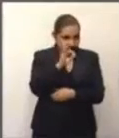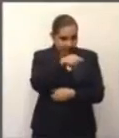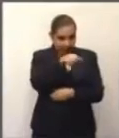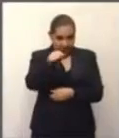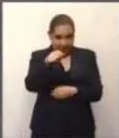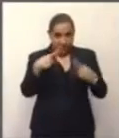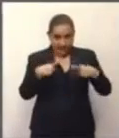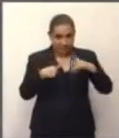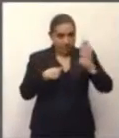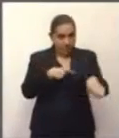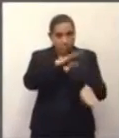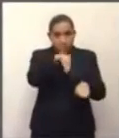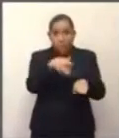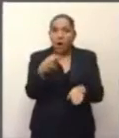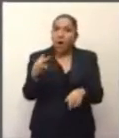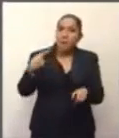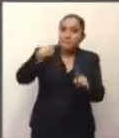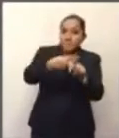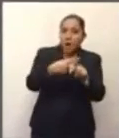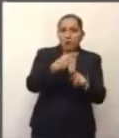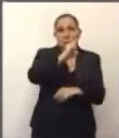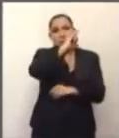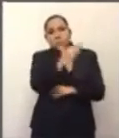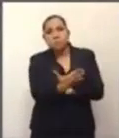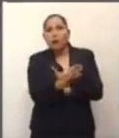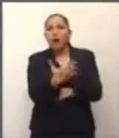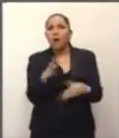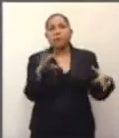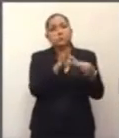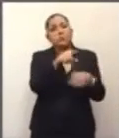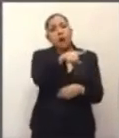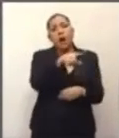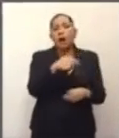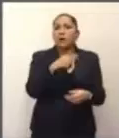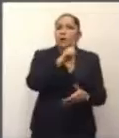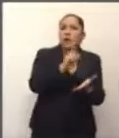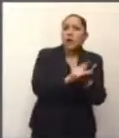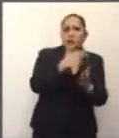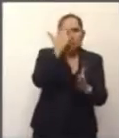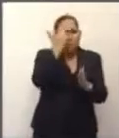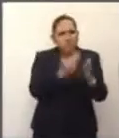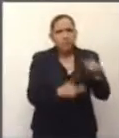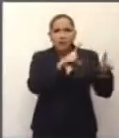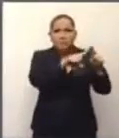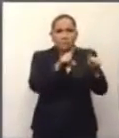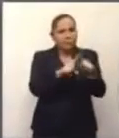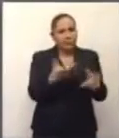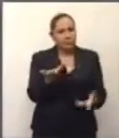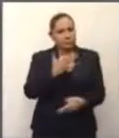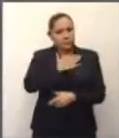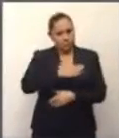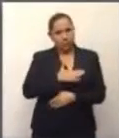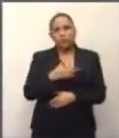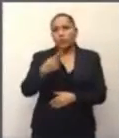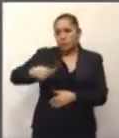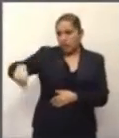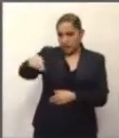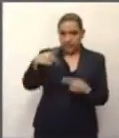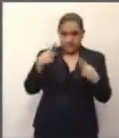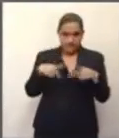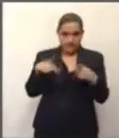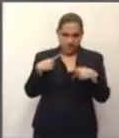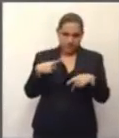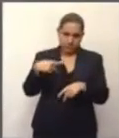vida un vínculo con la delincuencia. Nos sumamos a la solidaridad de los familiares y también a la